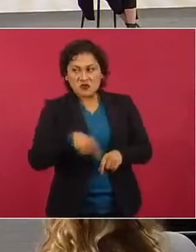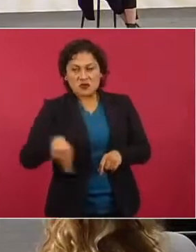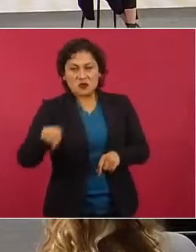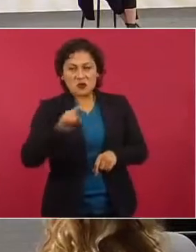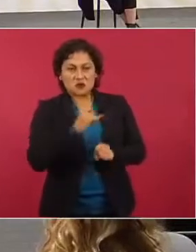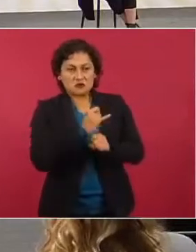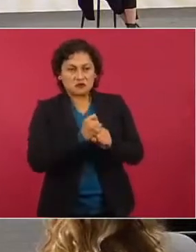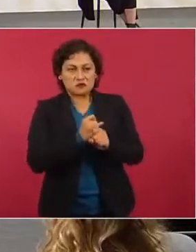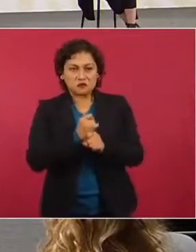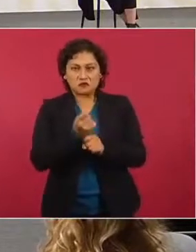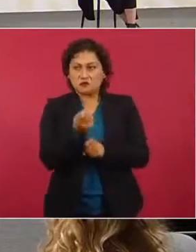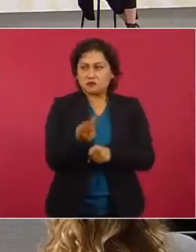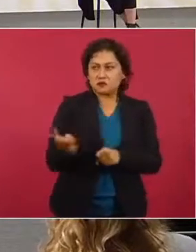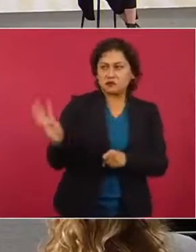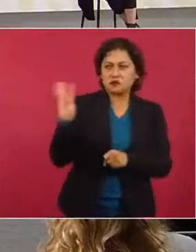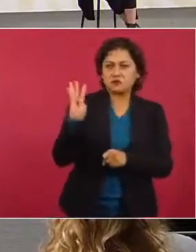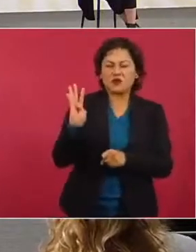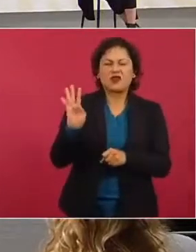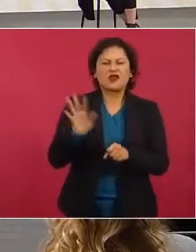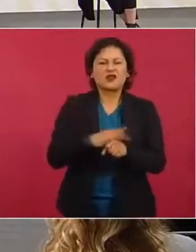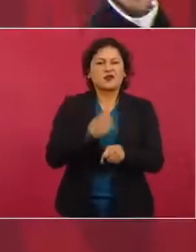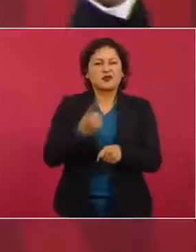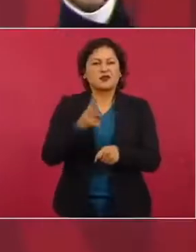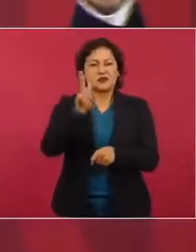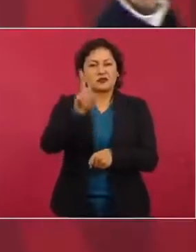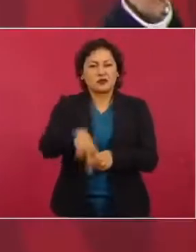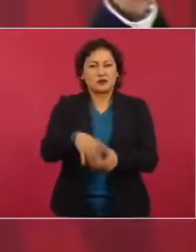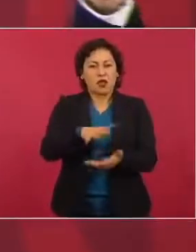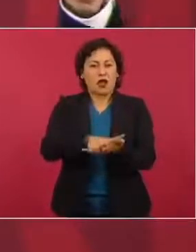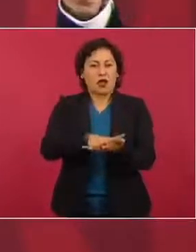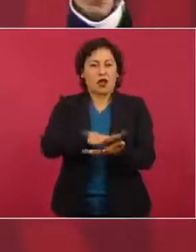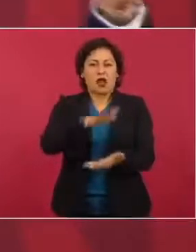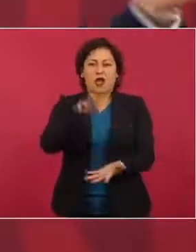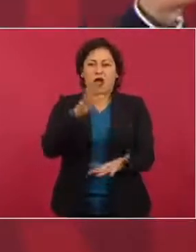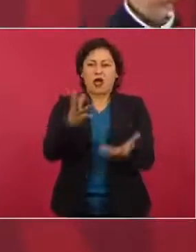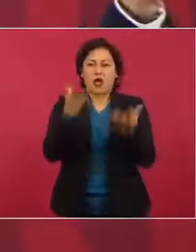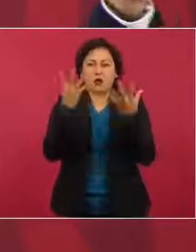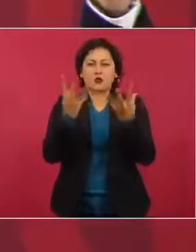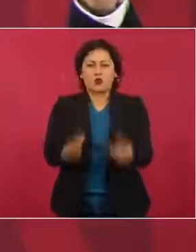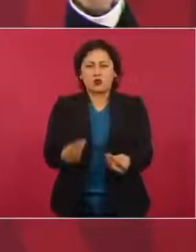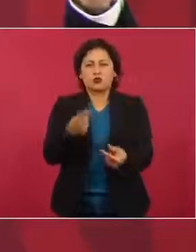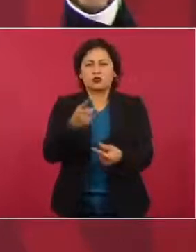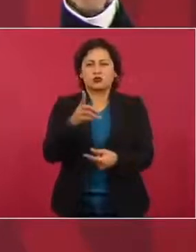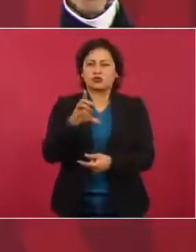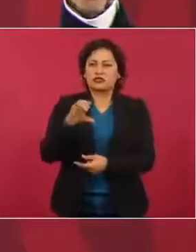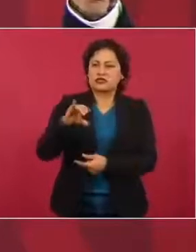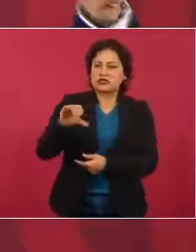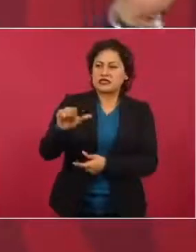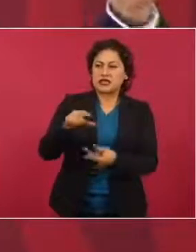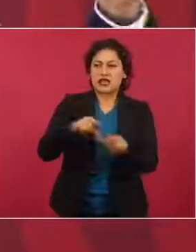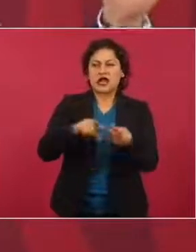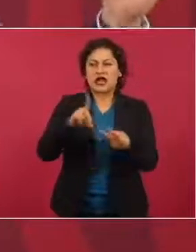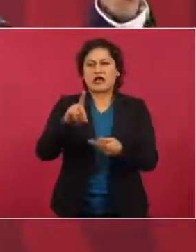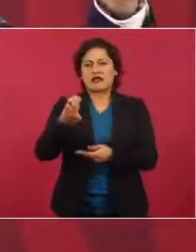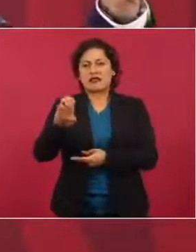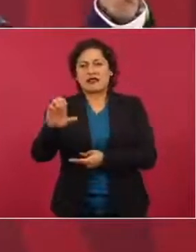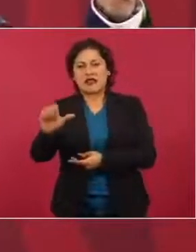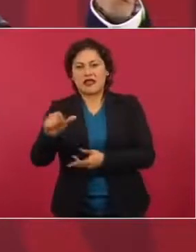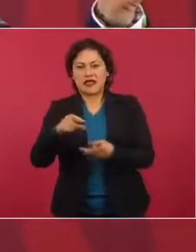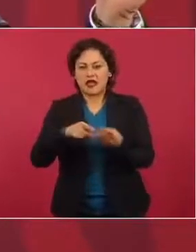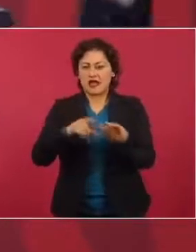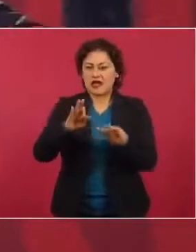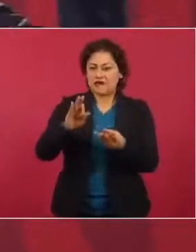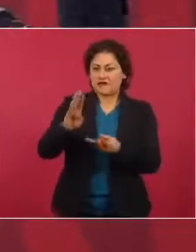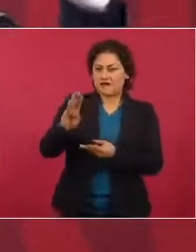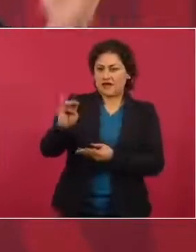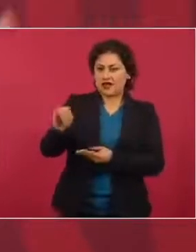está lleno de informantes de la CIA y la DEA y el FBI,